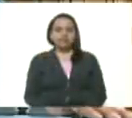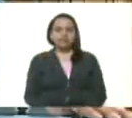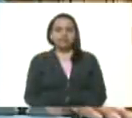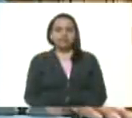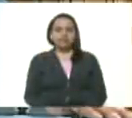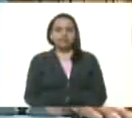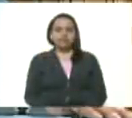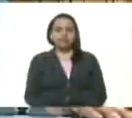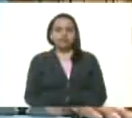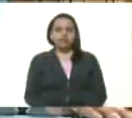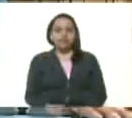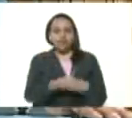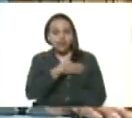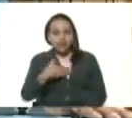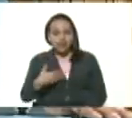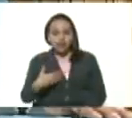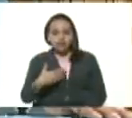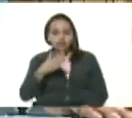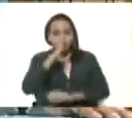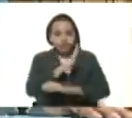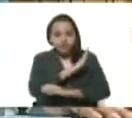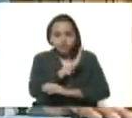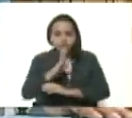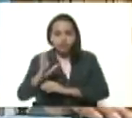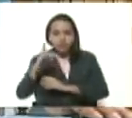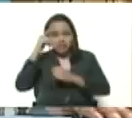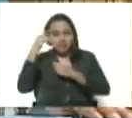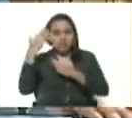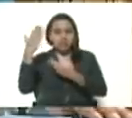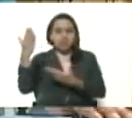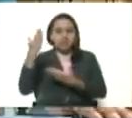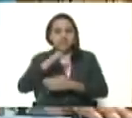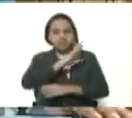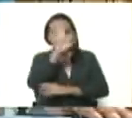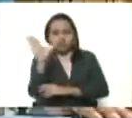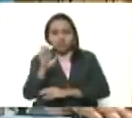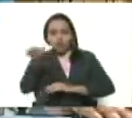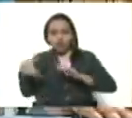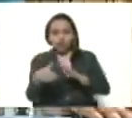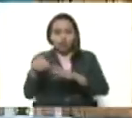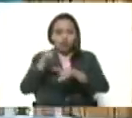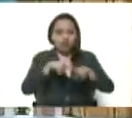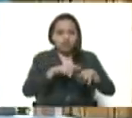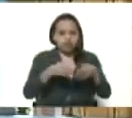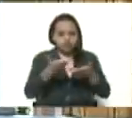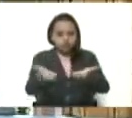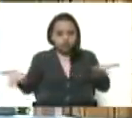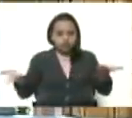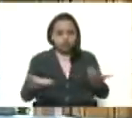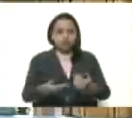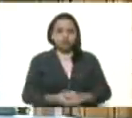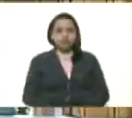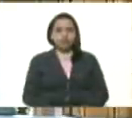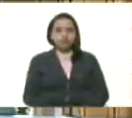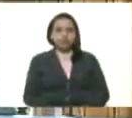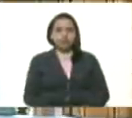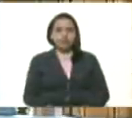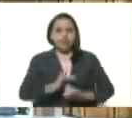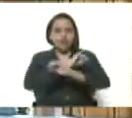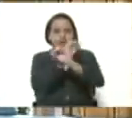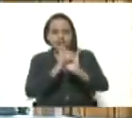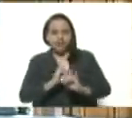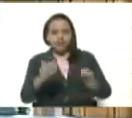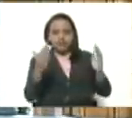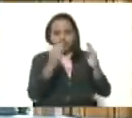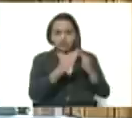Y pido las bendiciones del cielo para todos nuestros niños y para todas nuestras niñas. La felicidad del